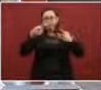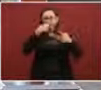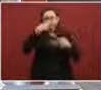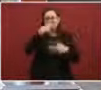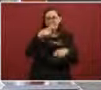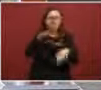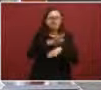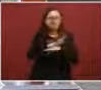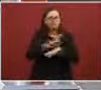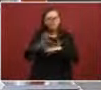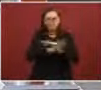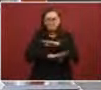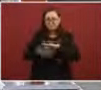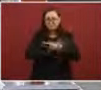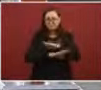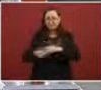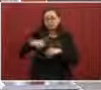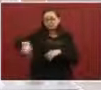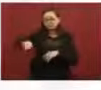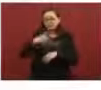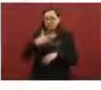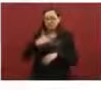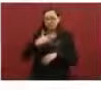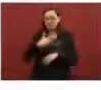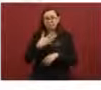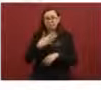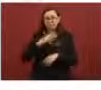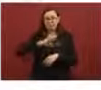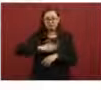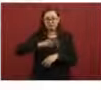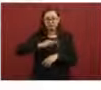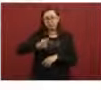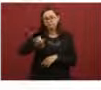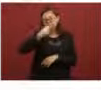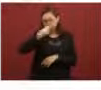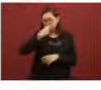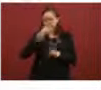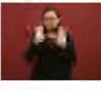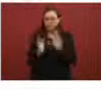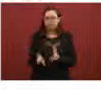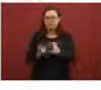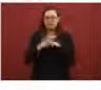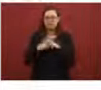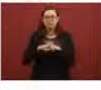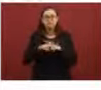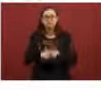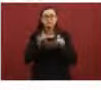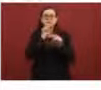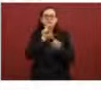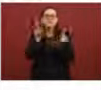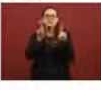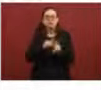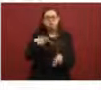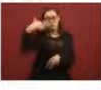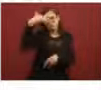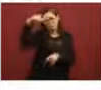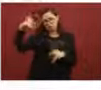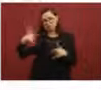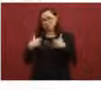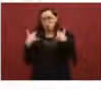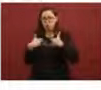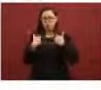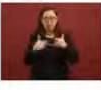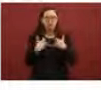solo aquellos que viven con el virus e inician terapia antirretroviral, sino también en adultos y adolescentes, que es